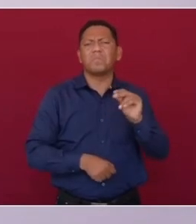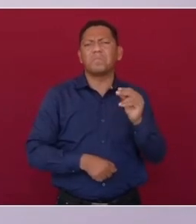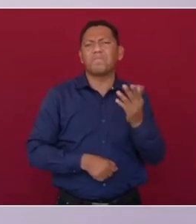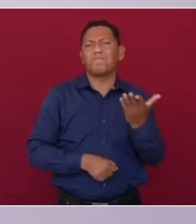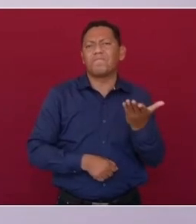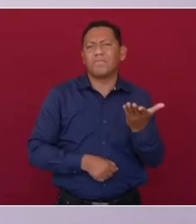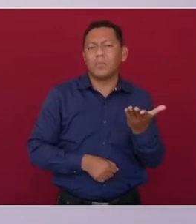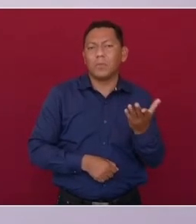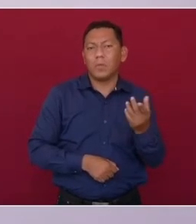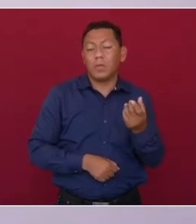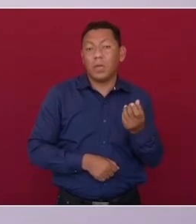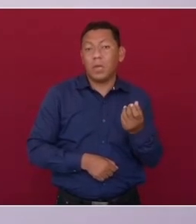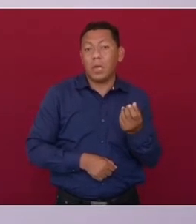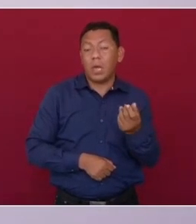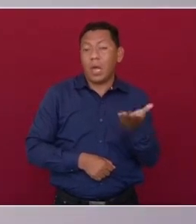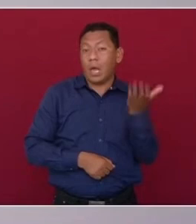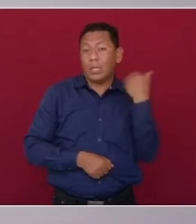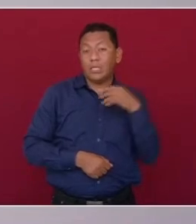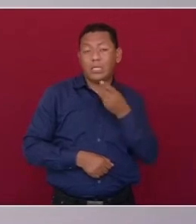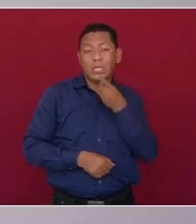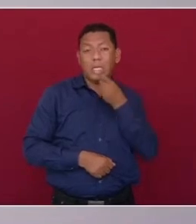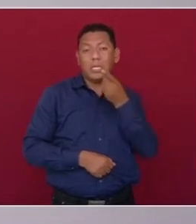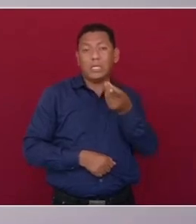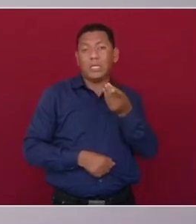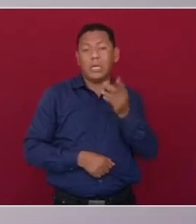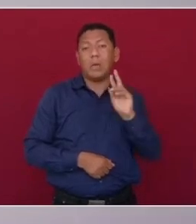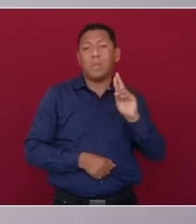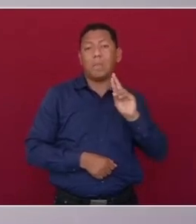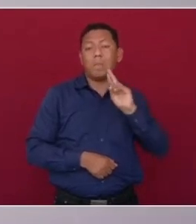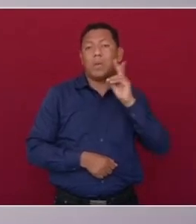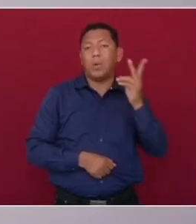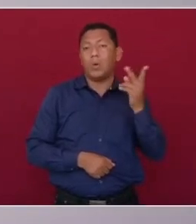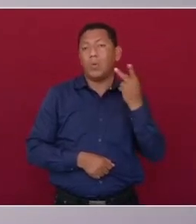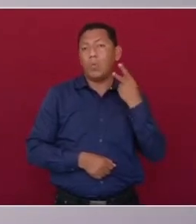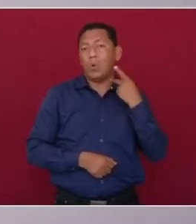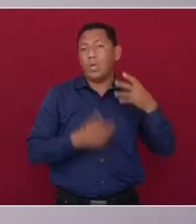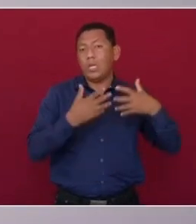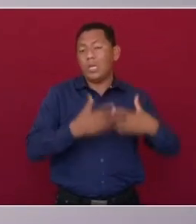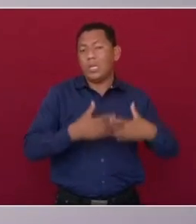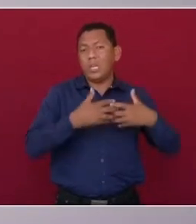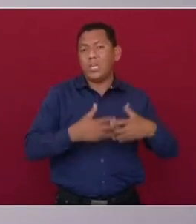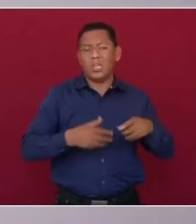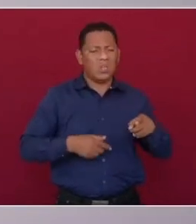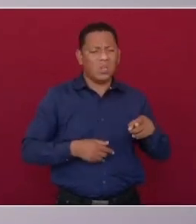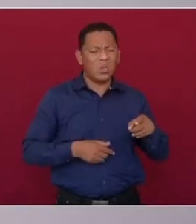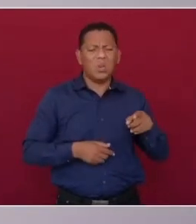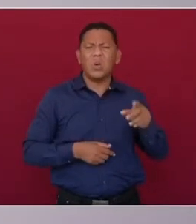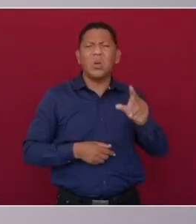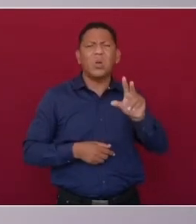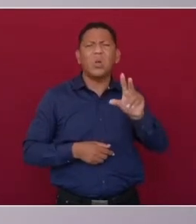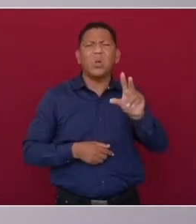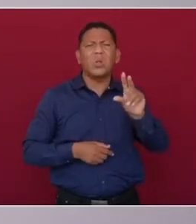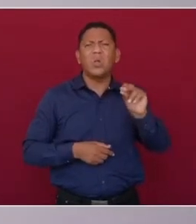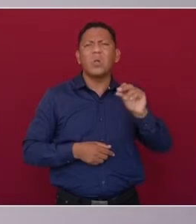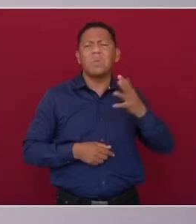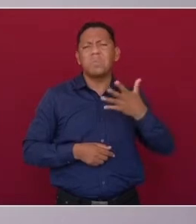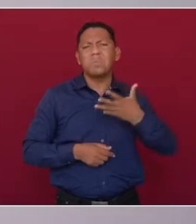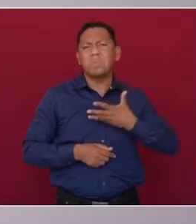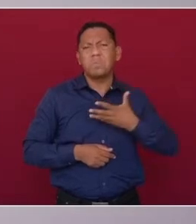Alguien llegó a decir que la mejor política industrial era la que no existía,